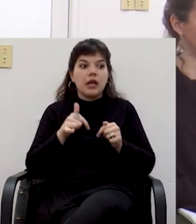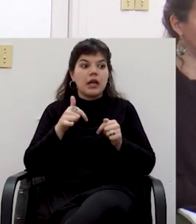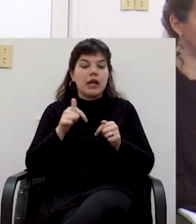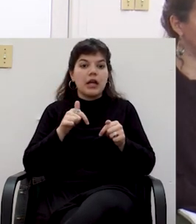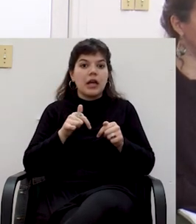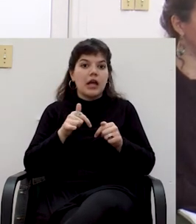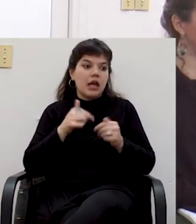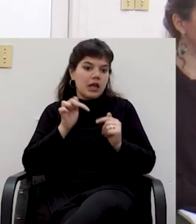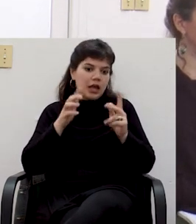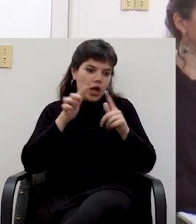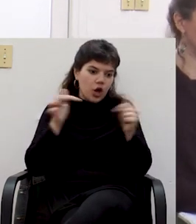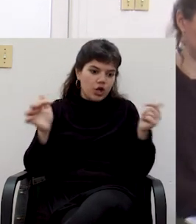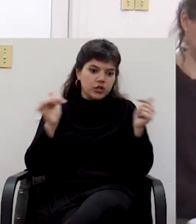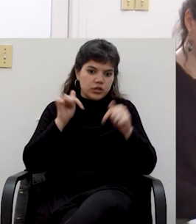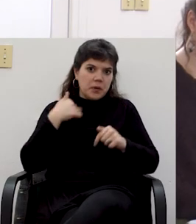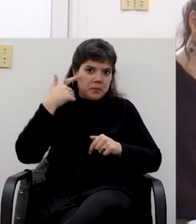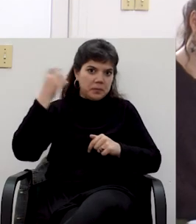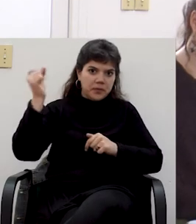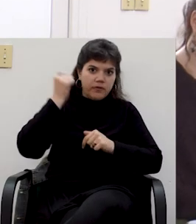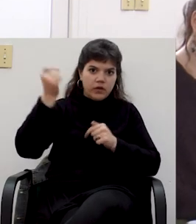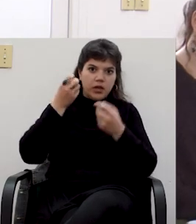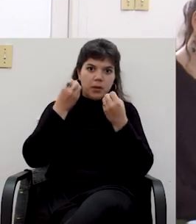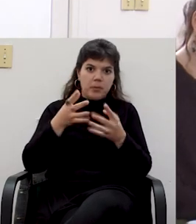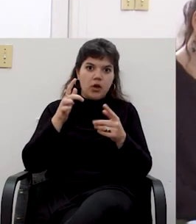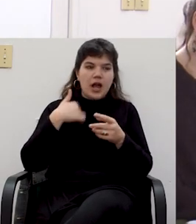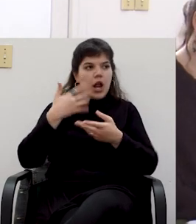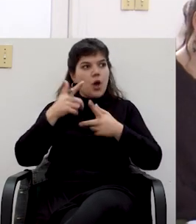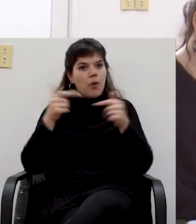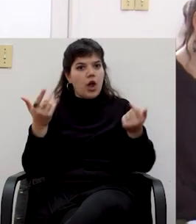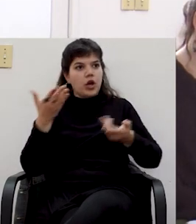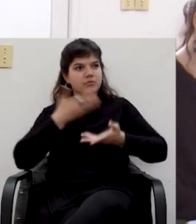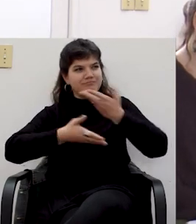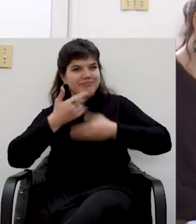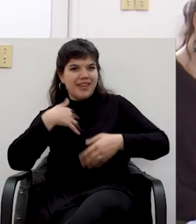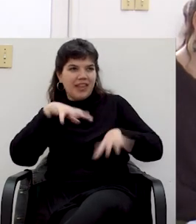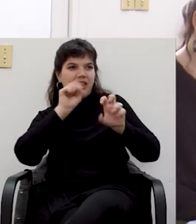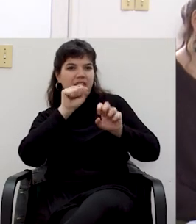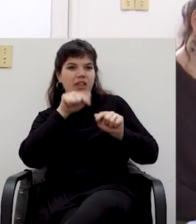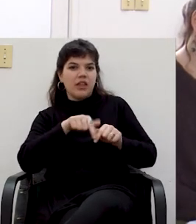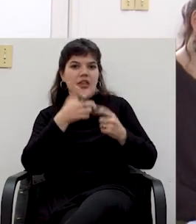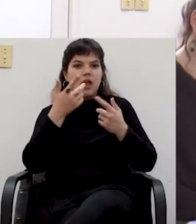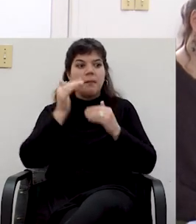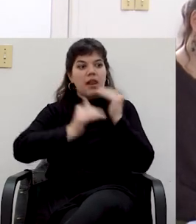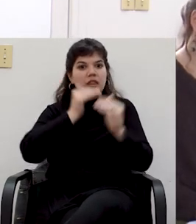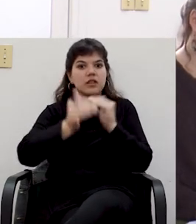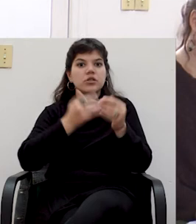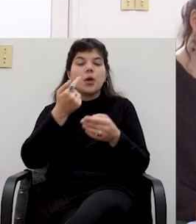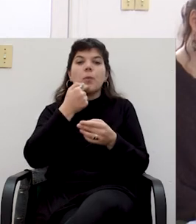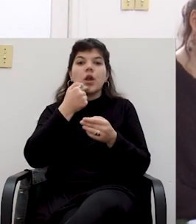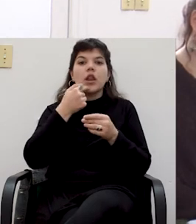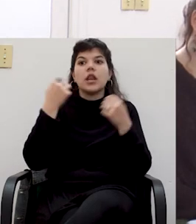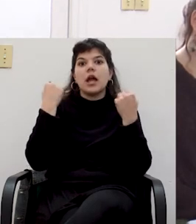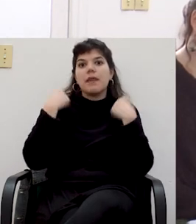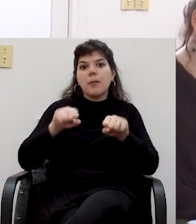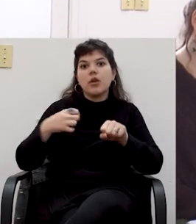materia para nosotros es fundamental porque son los marcos interpretativos para el desarrollo de las políticas sociales